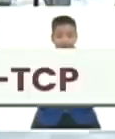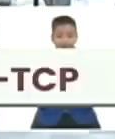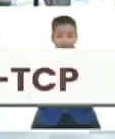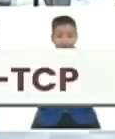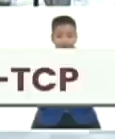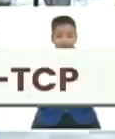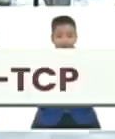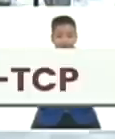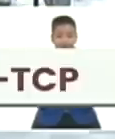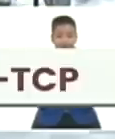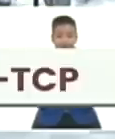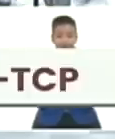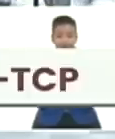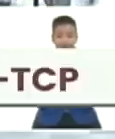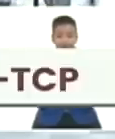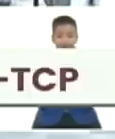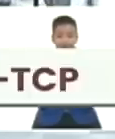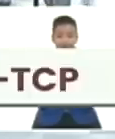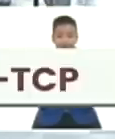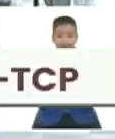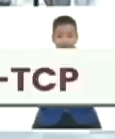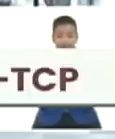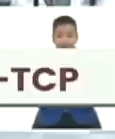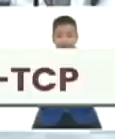un hecho extraordinario cuando,